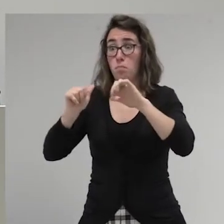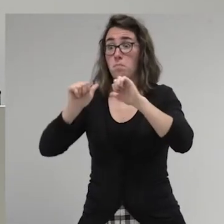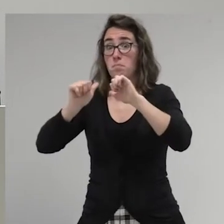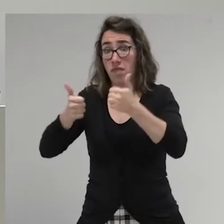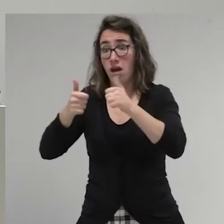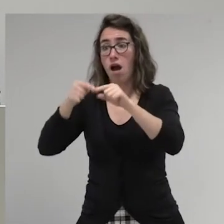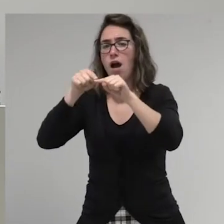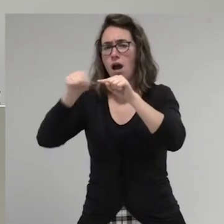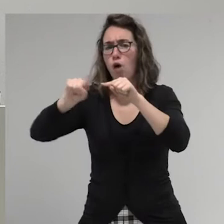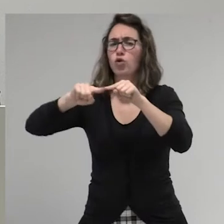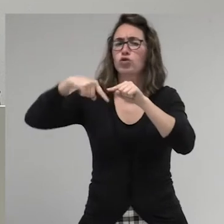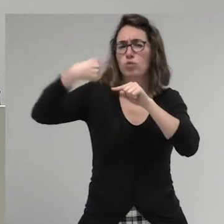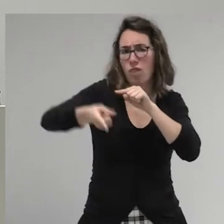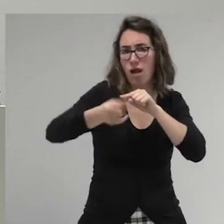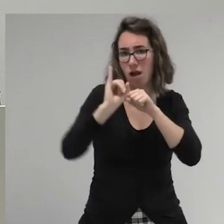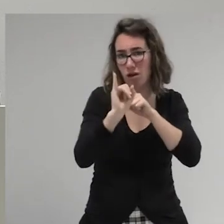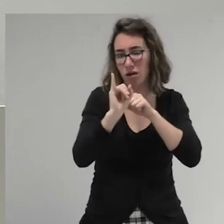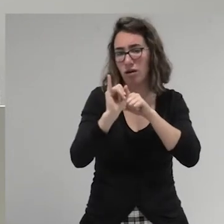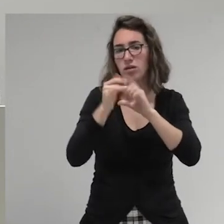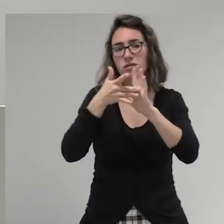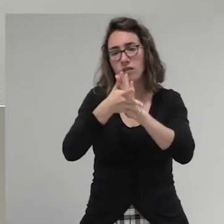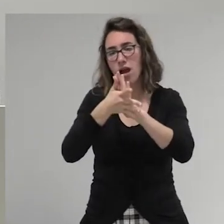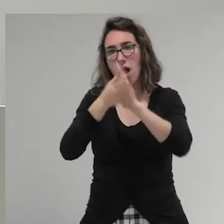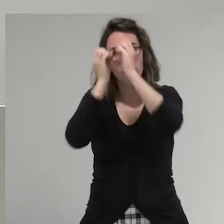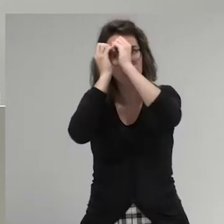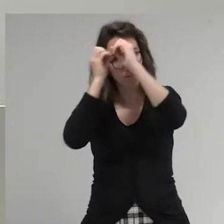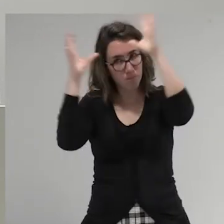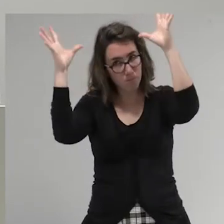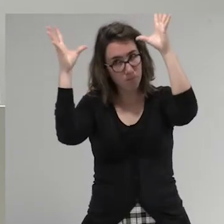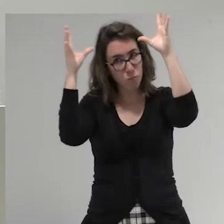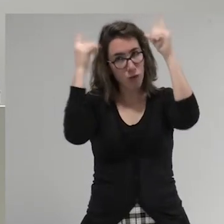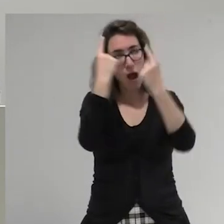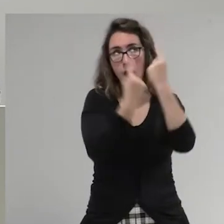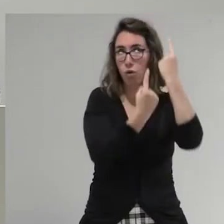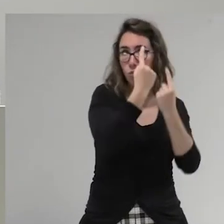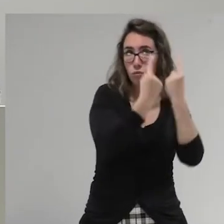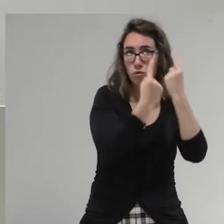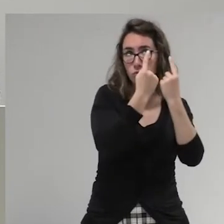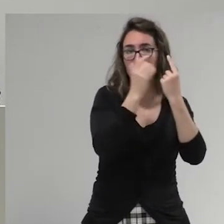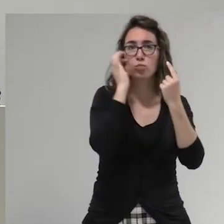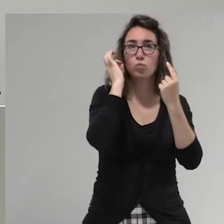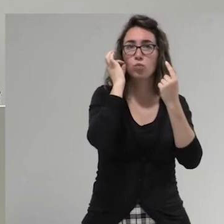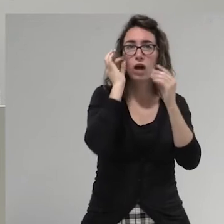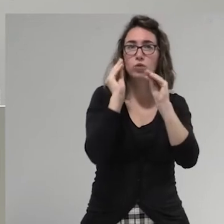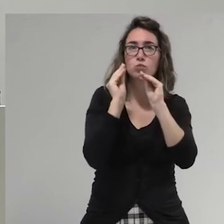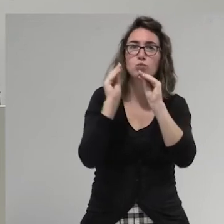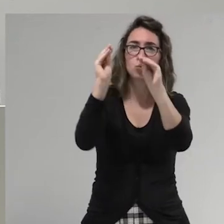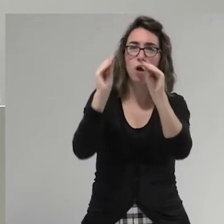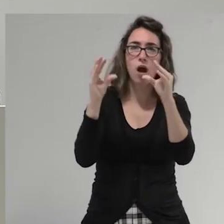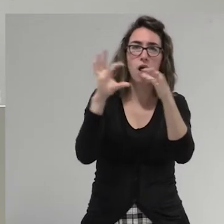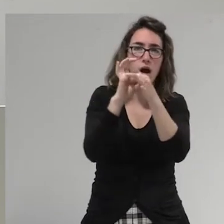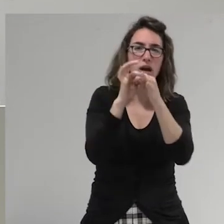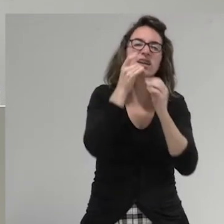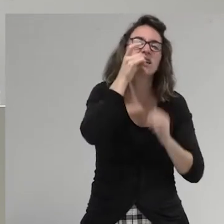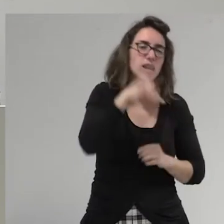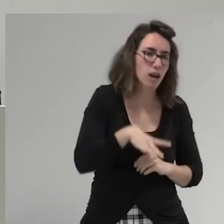mueve a su vez un imaginario sobre quiénes son las mujeres, sus mujeres, quiénes